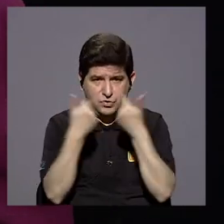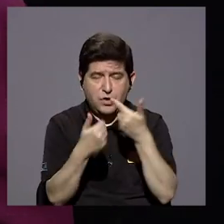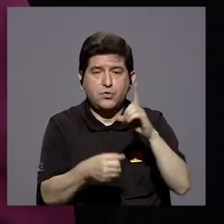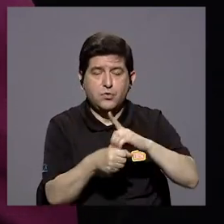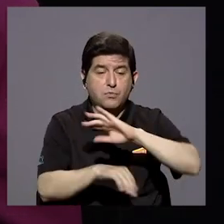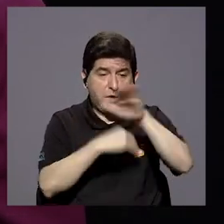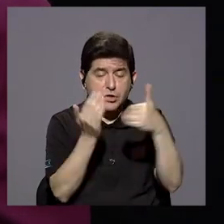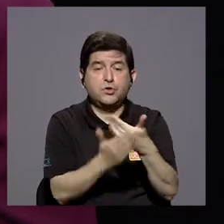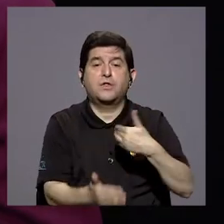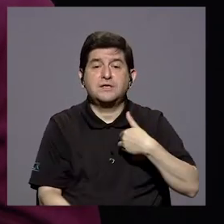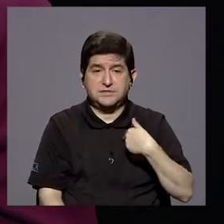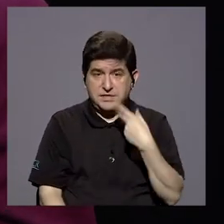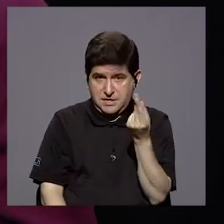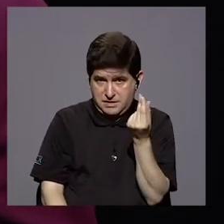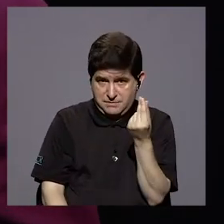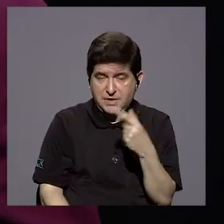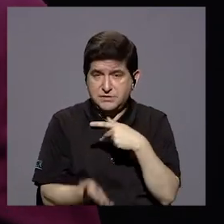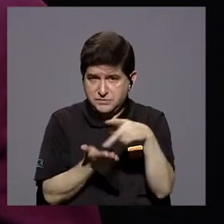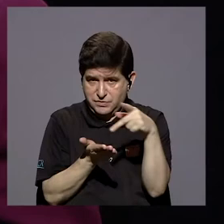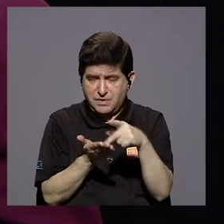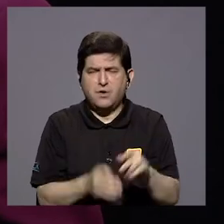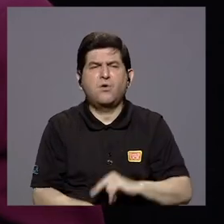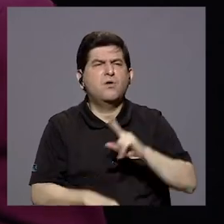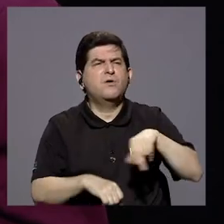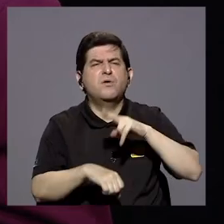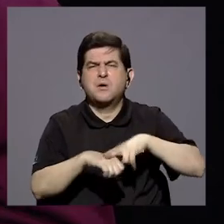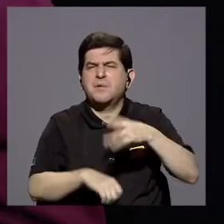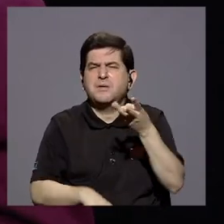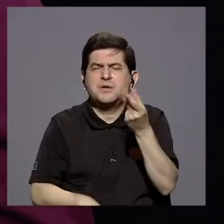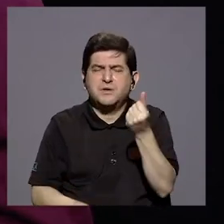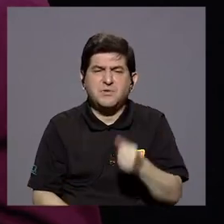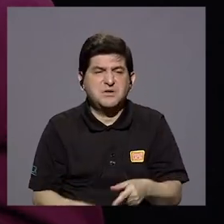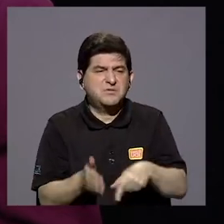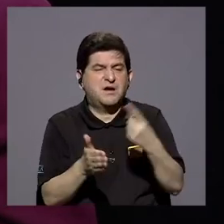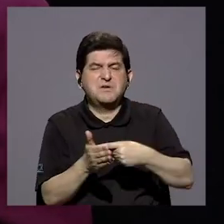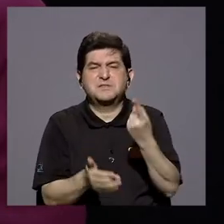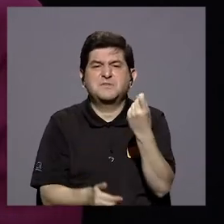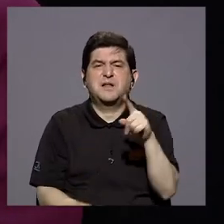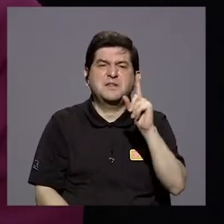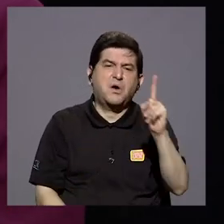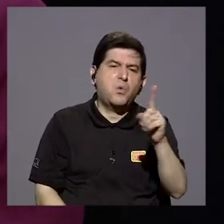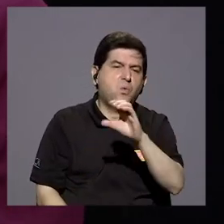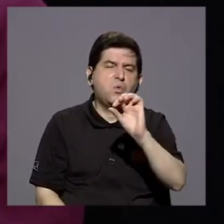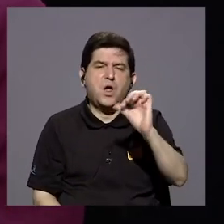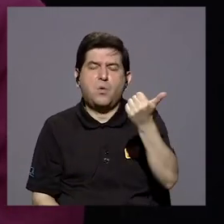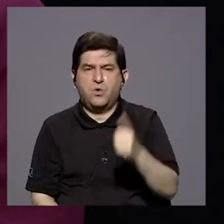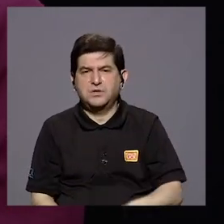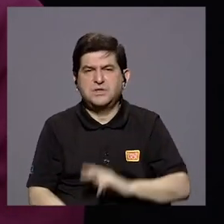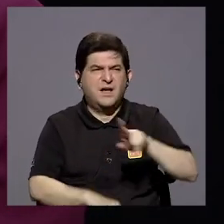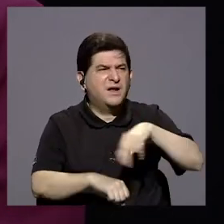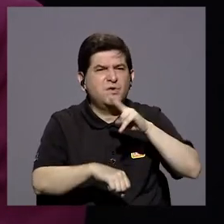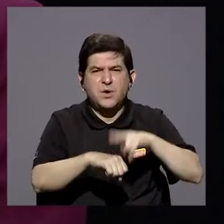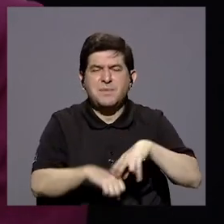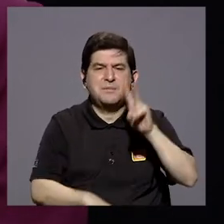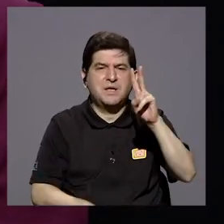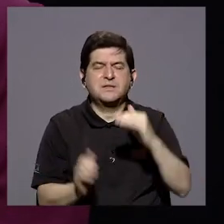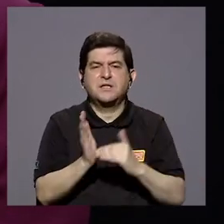precio. Normalmente, ¿sabe qué reciben los diputados? Porque a veces faltan a una o faltan a otra. Normalmente